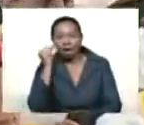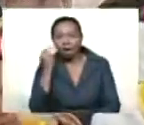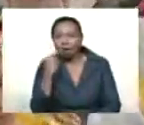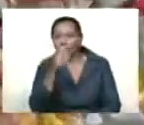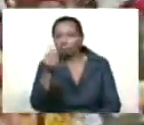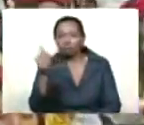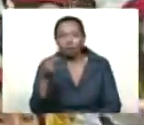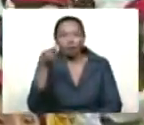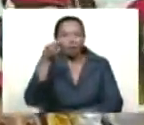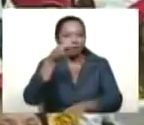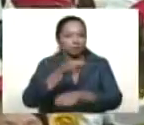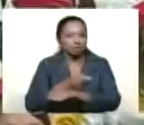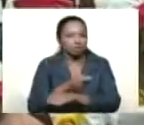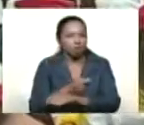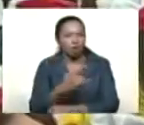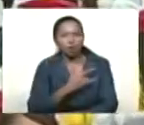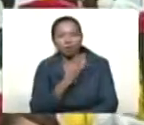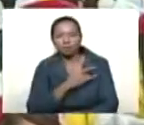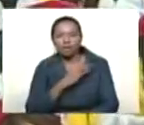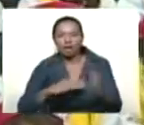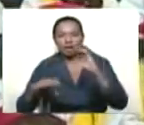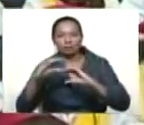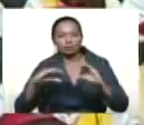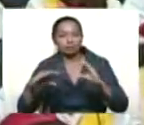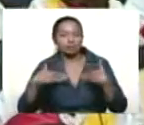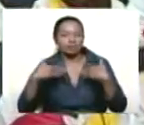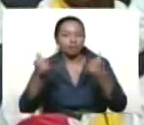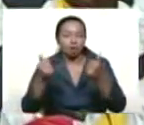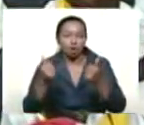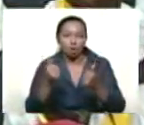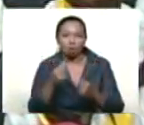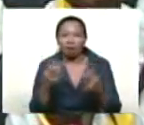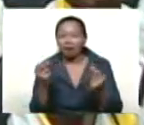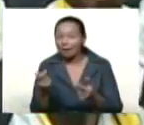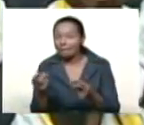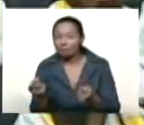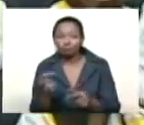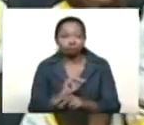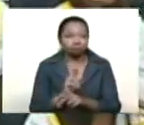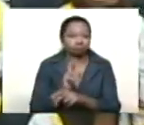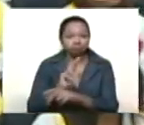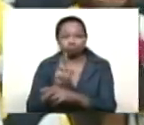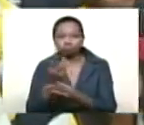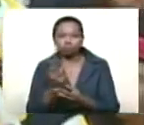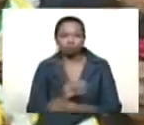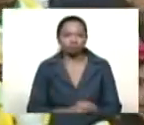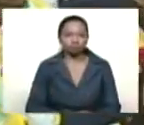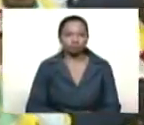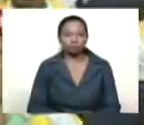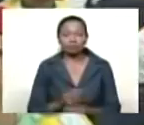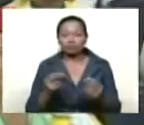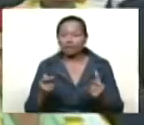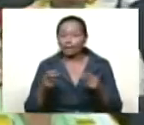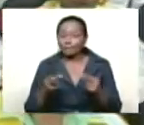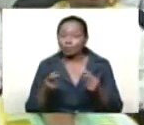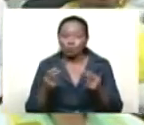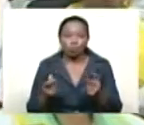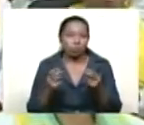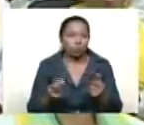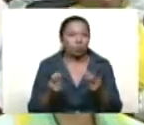de la Salud. Ajá. Hay que apurar el paso. Hay que apurar el